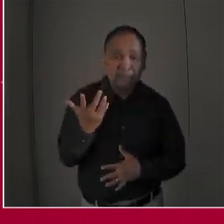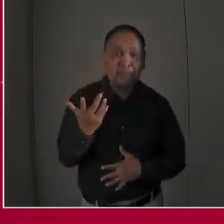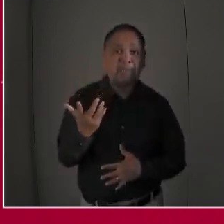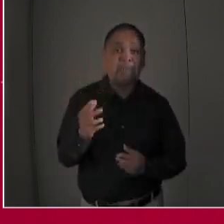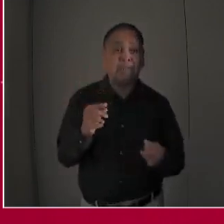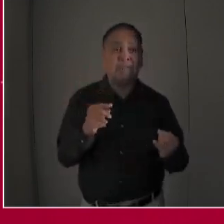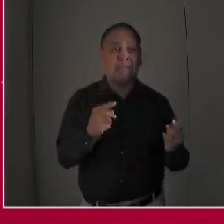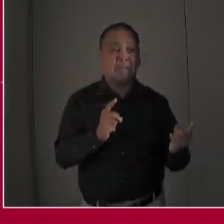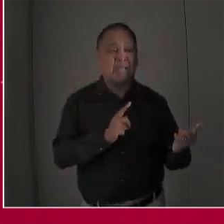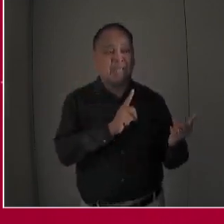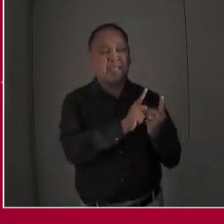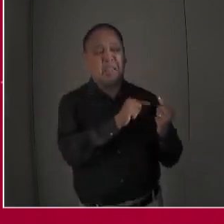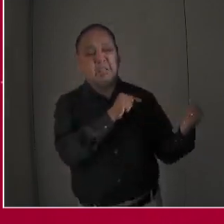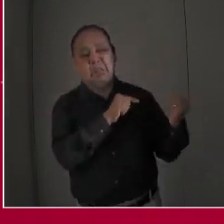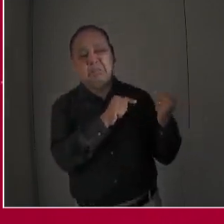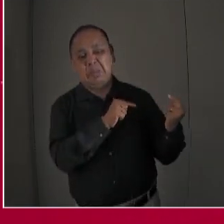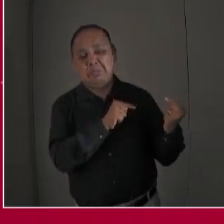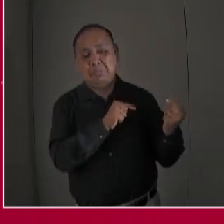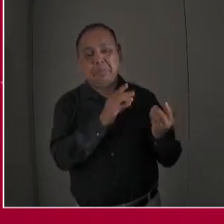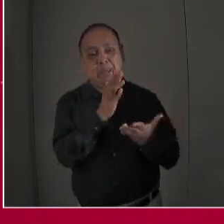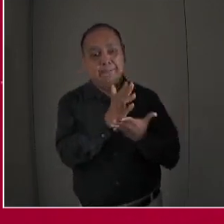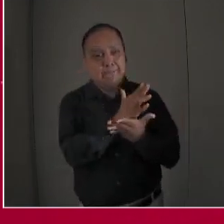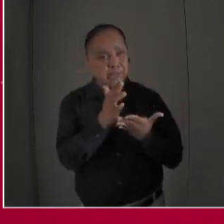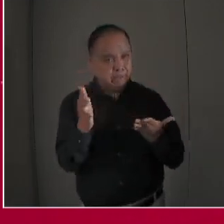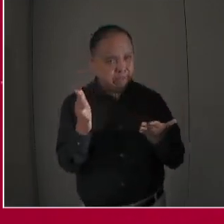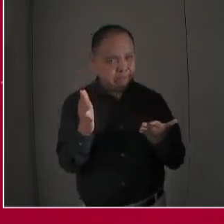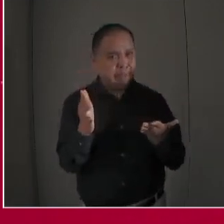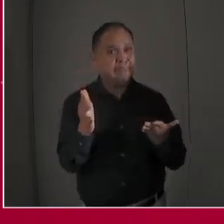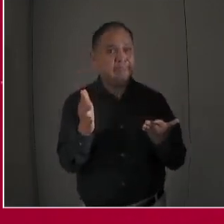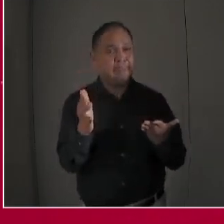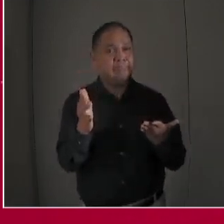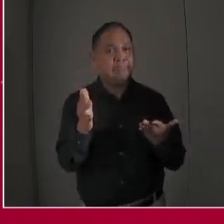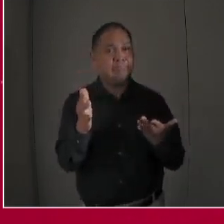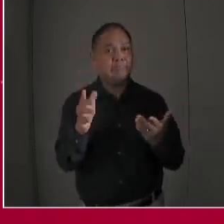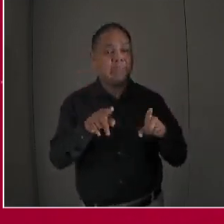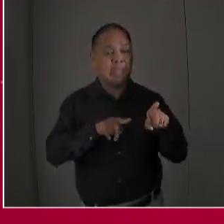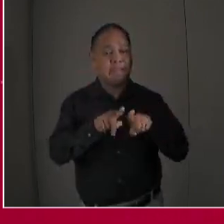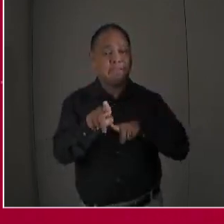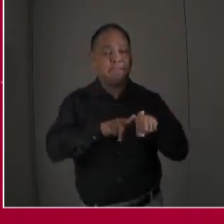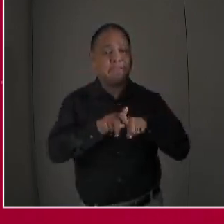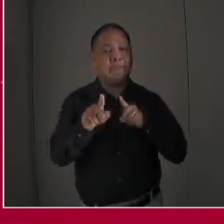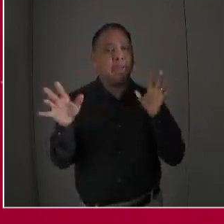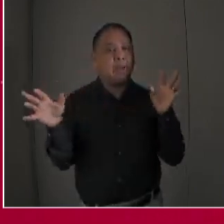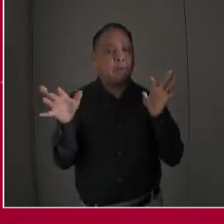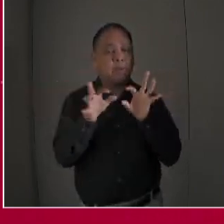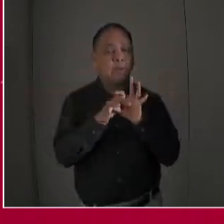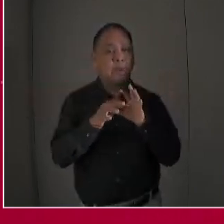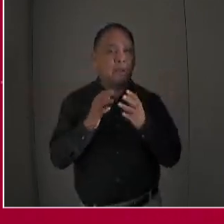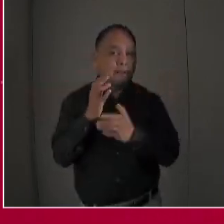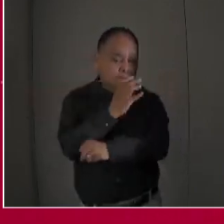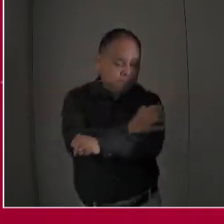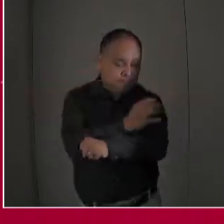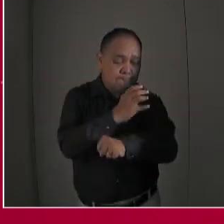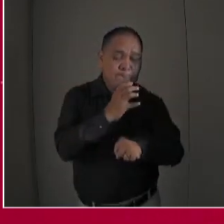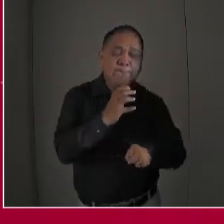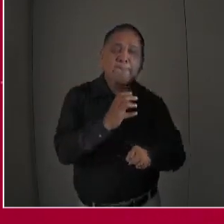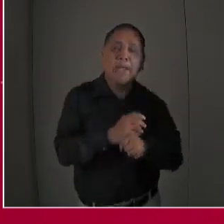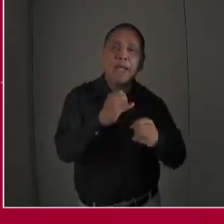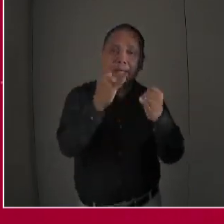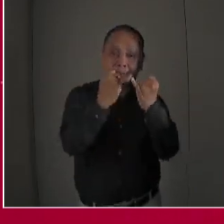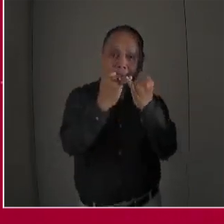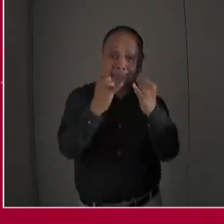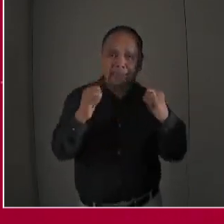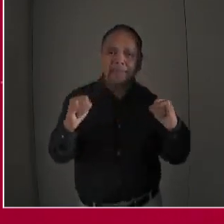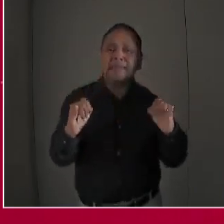rencillas personales. Fortalezcan la hermandad, el compañerismo y la institucionalidad